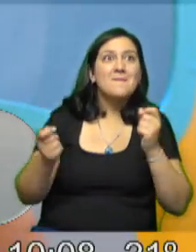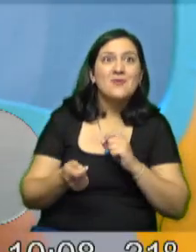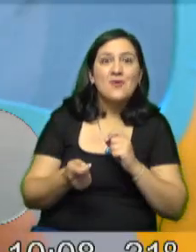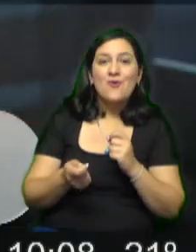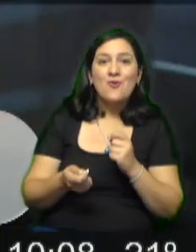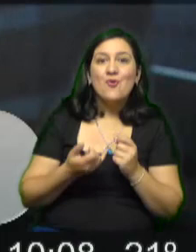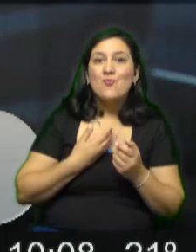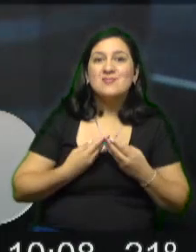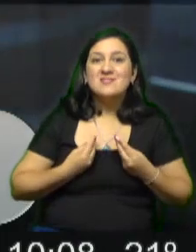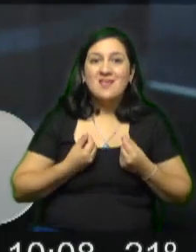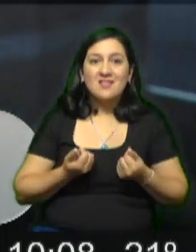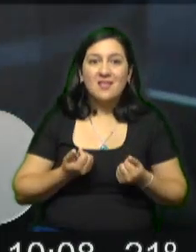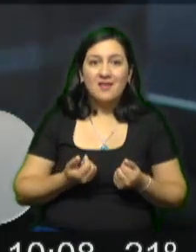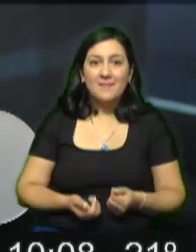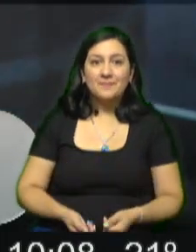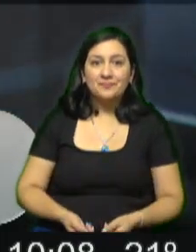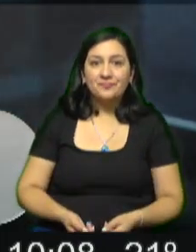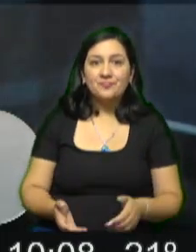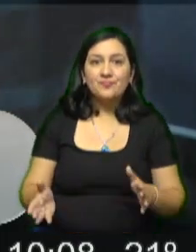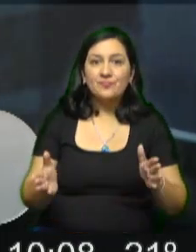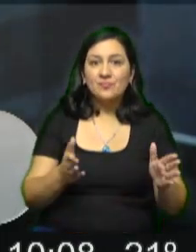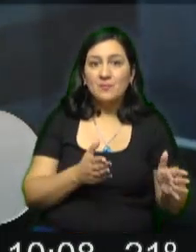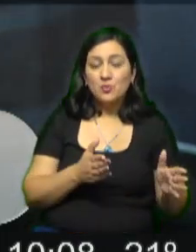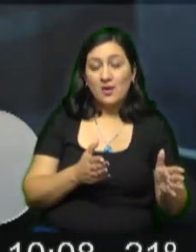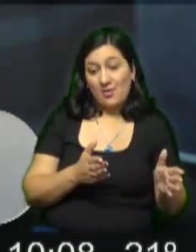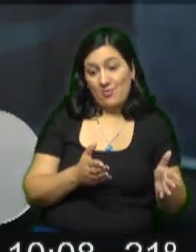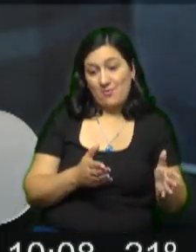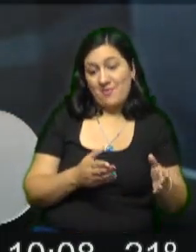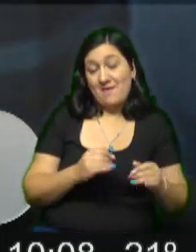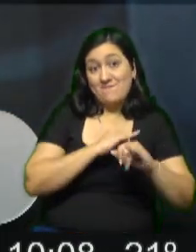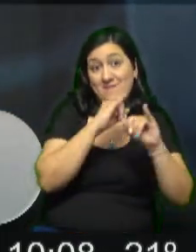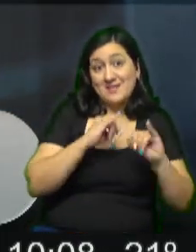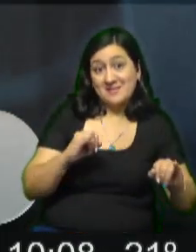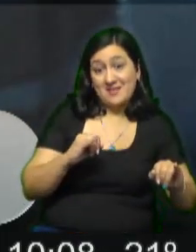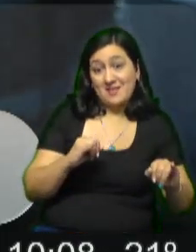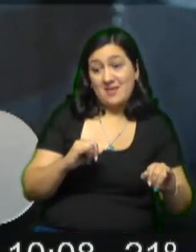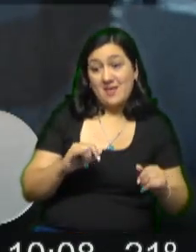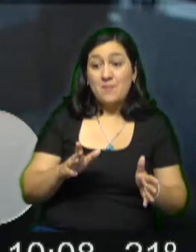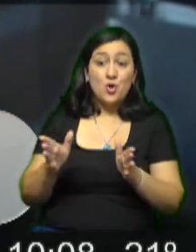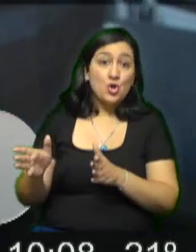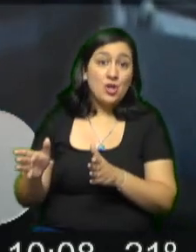dinámica? Por un lado, una natural felicidad, y después me da también confianza.